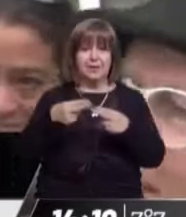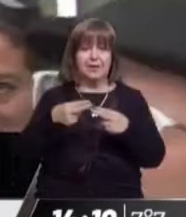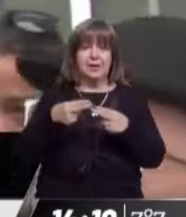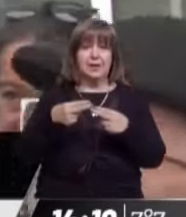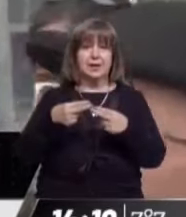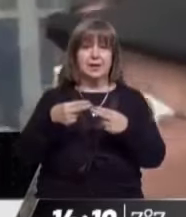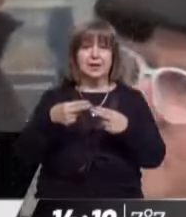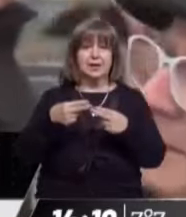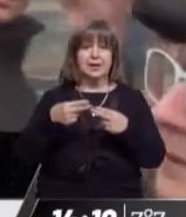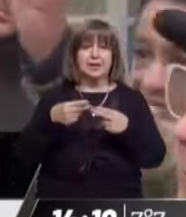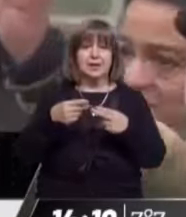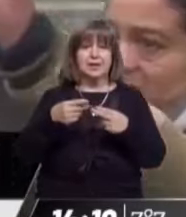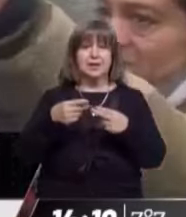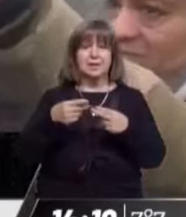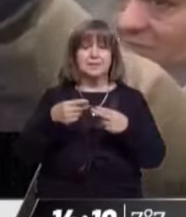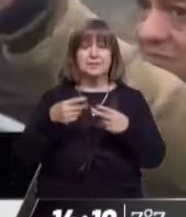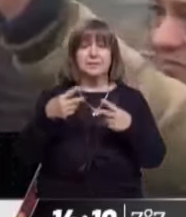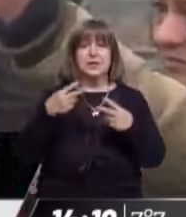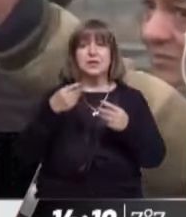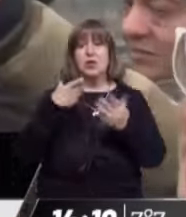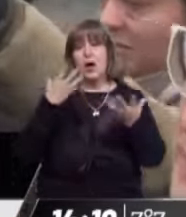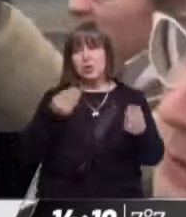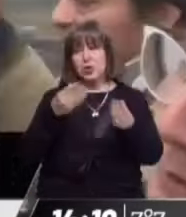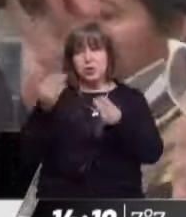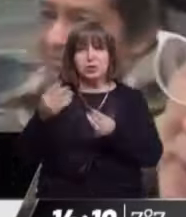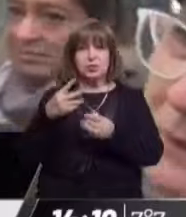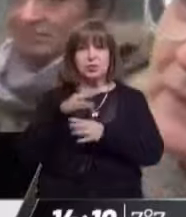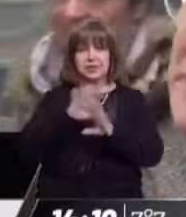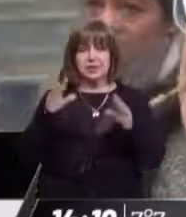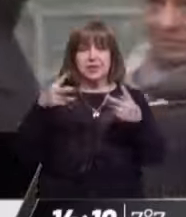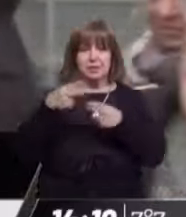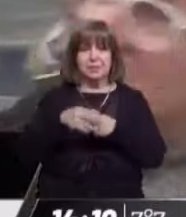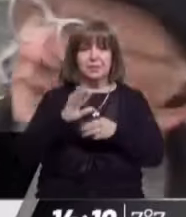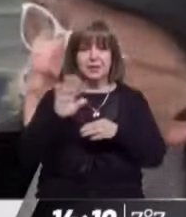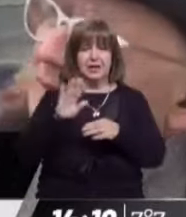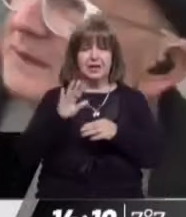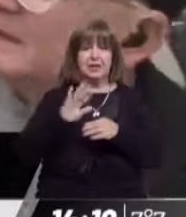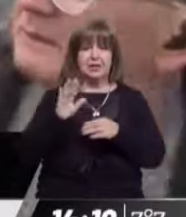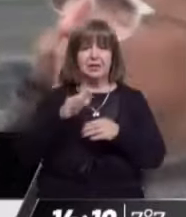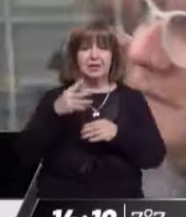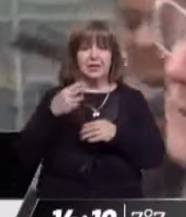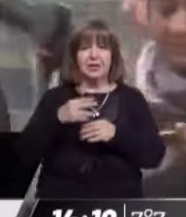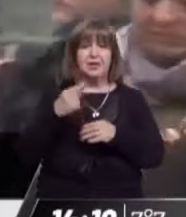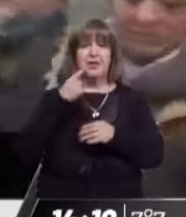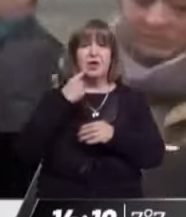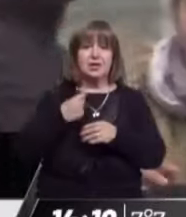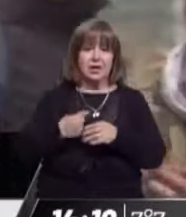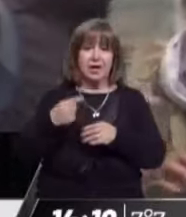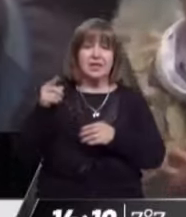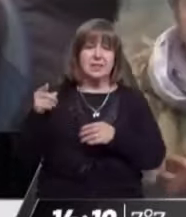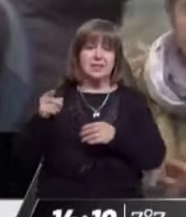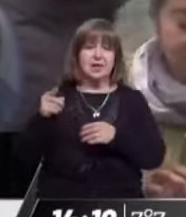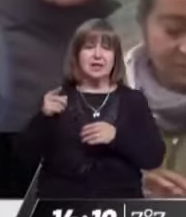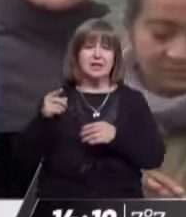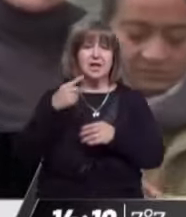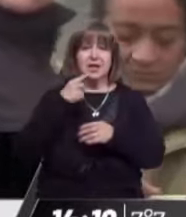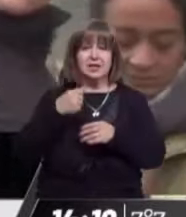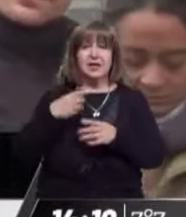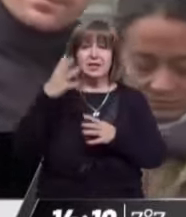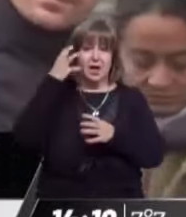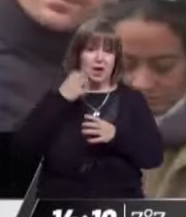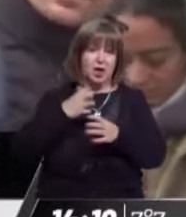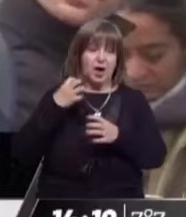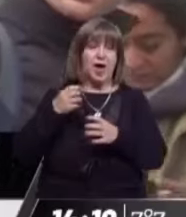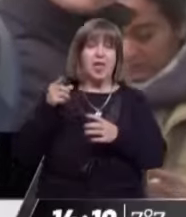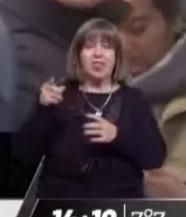poco, pero trato de ayudarlos a ustedes. Gracias. Se le acabo de responder. Están muy tristes, pero están a la vez con mucha bronca porque